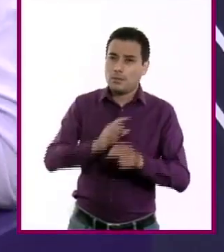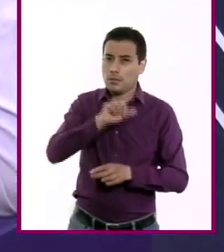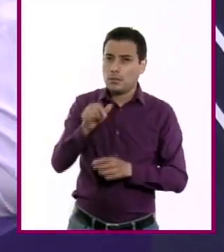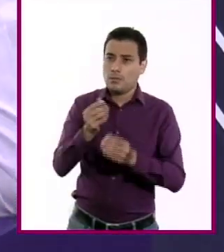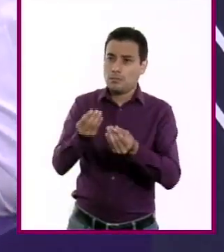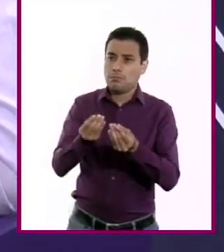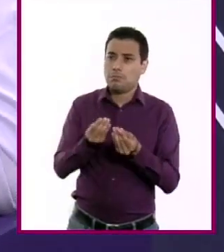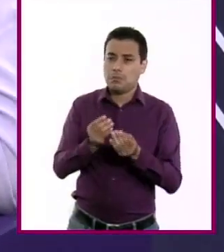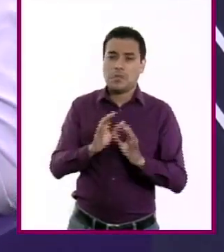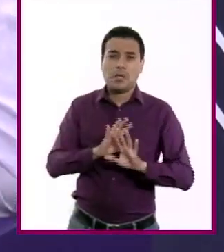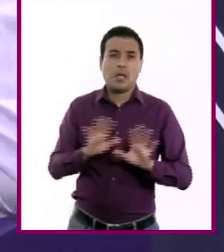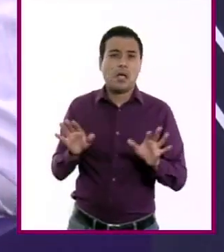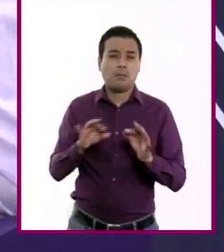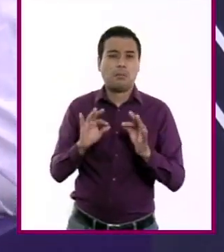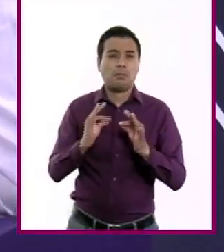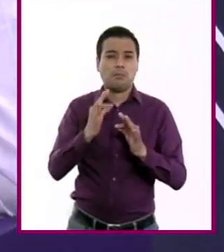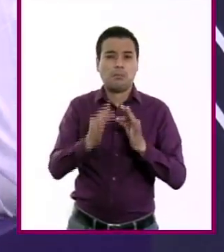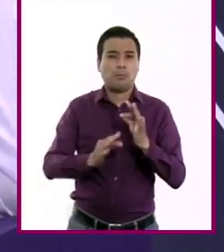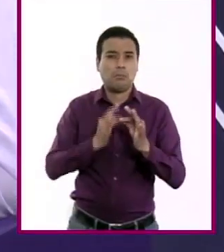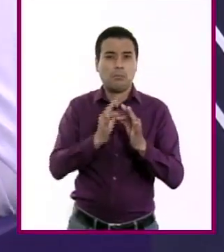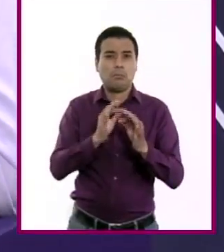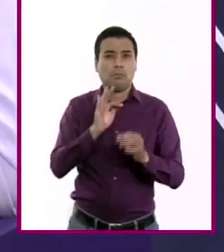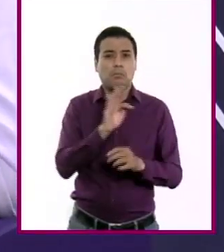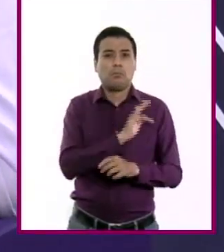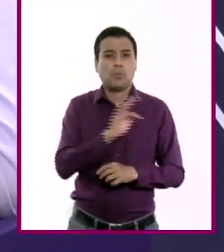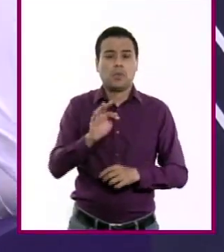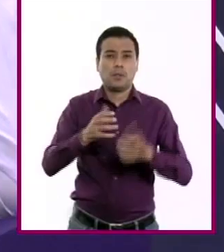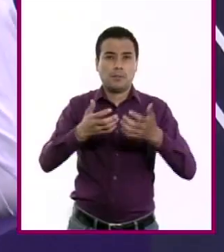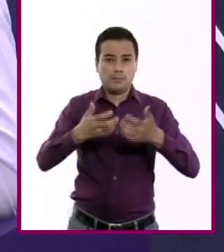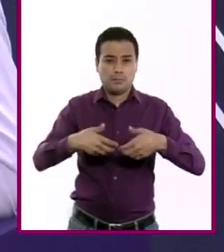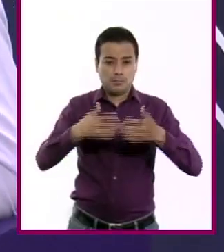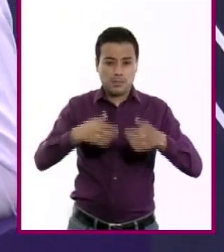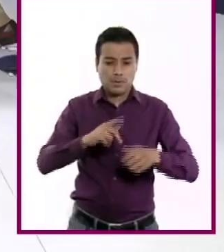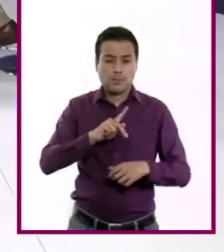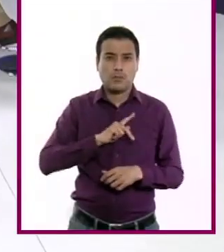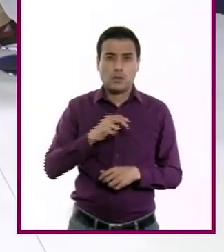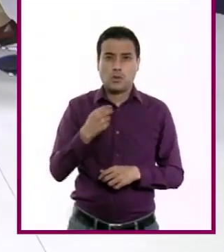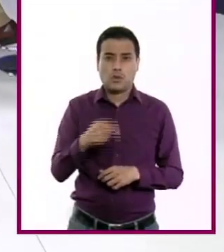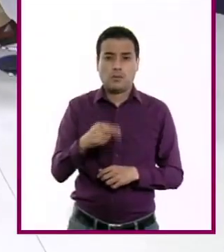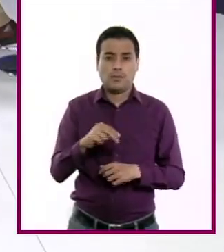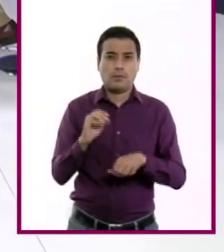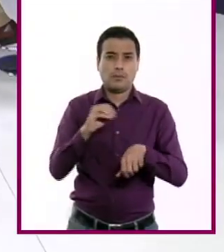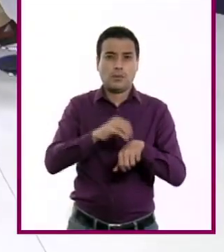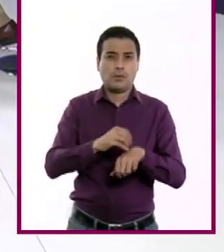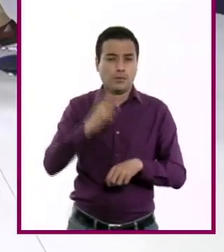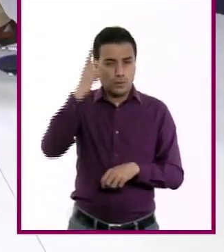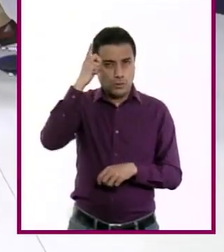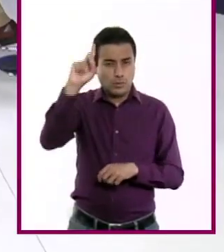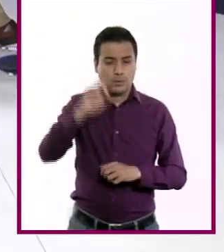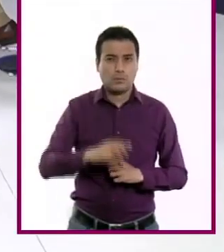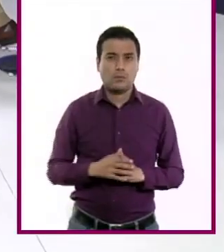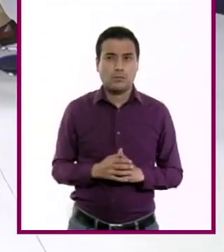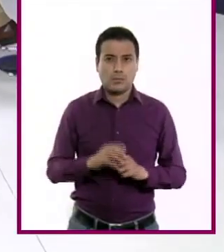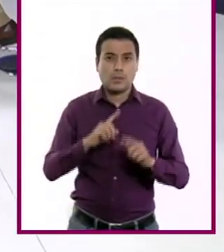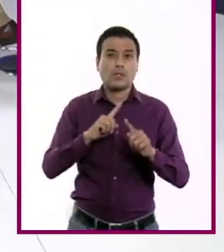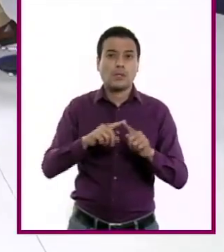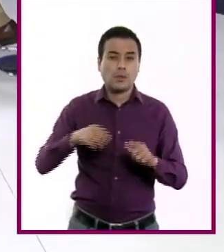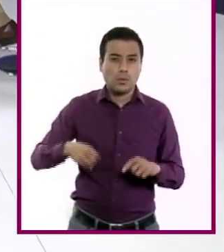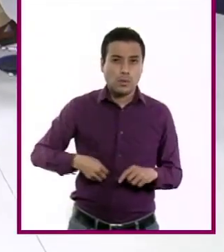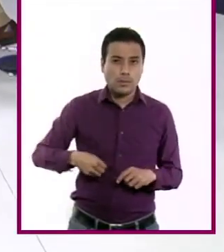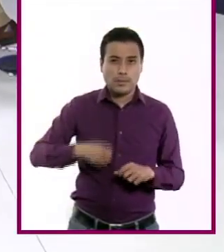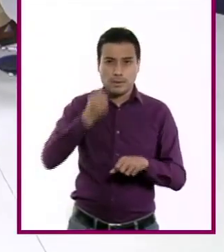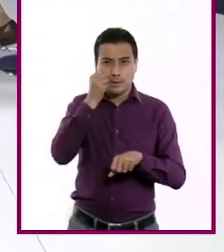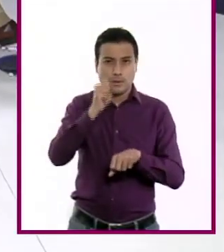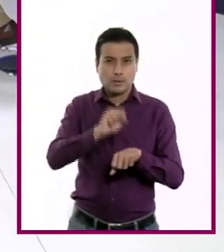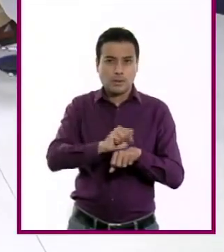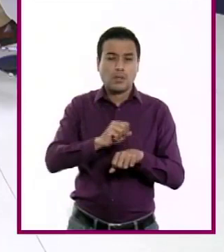remedio. Yo prácticamente puedo transferir la empresa a mi nombre. ¿Quién se enteró? Nadie sabe. ¿Y quién tuvo la culpa? La secretaria. ¿Y a quién